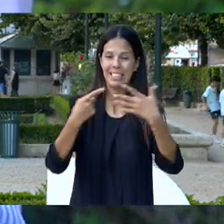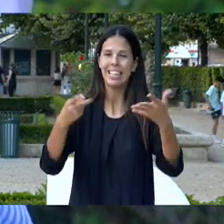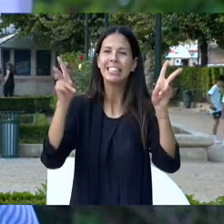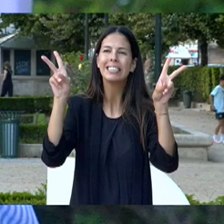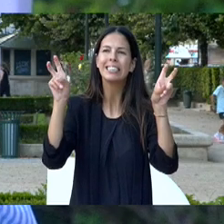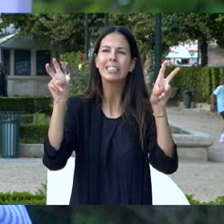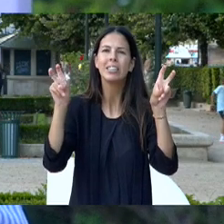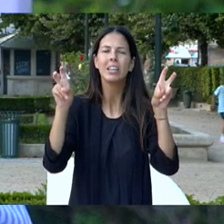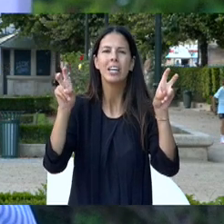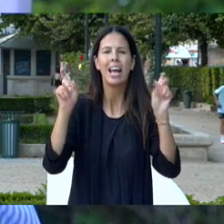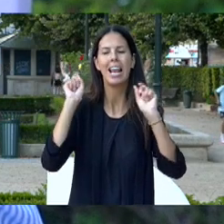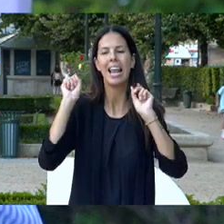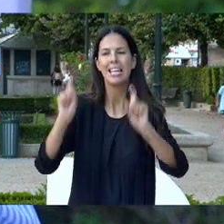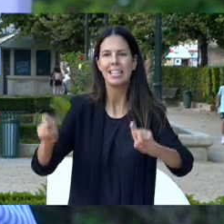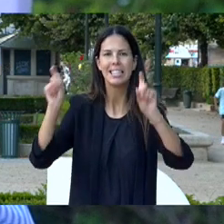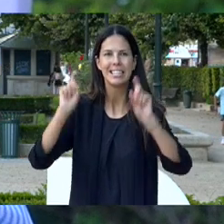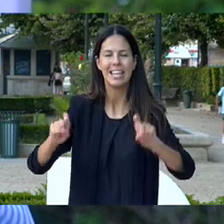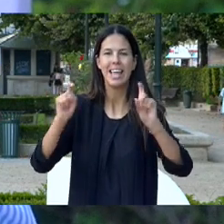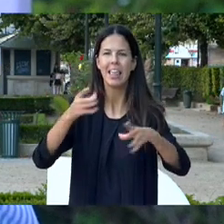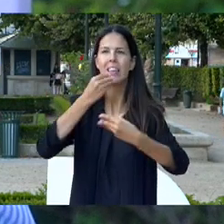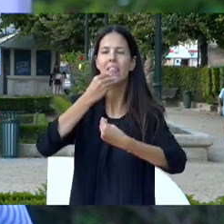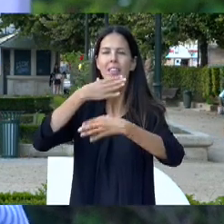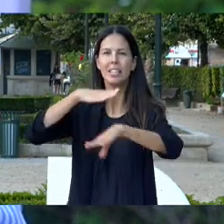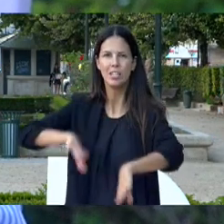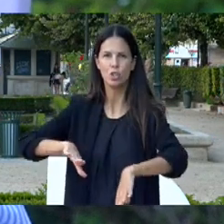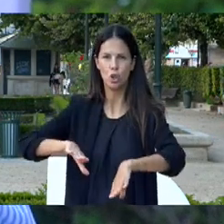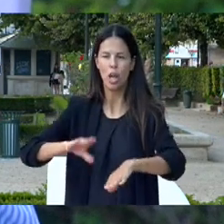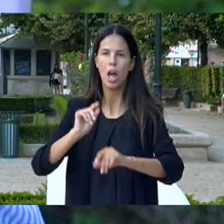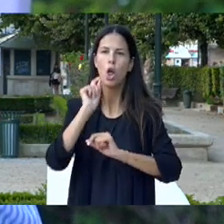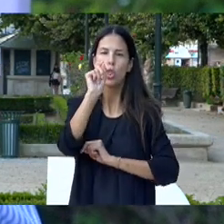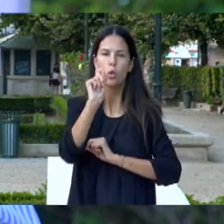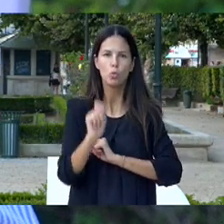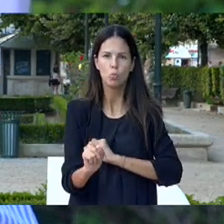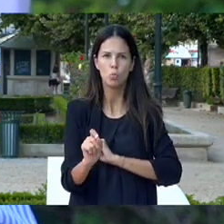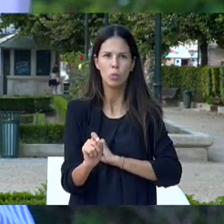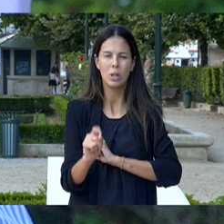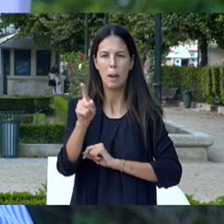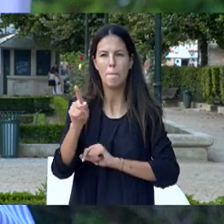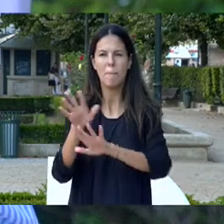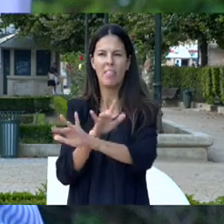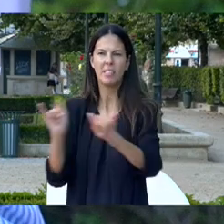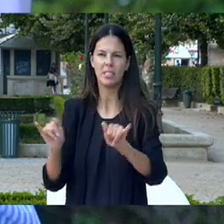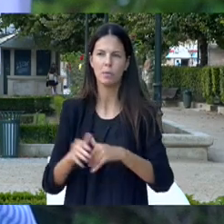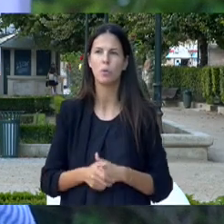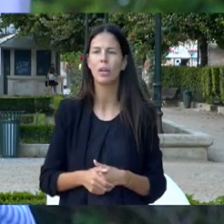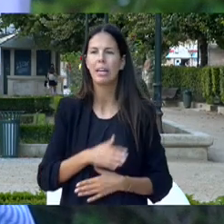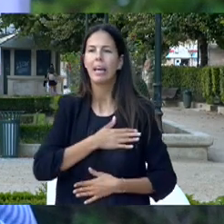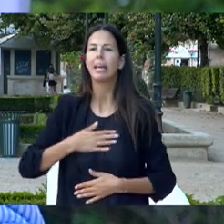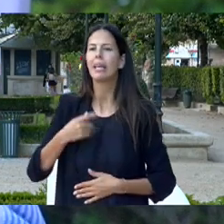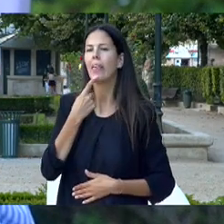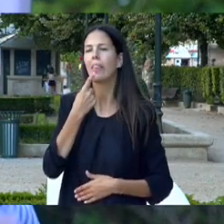titulaba La enseñanza de la historia, dos puntos, el pacifismo. É dicir, que